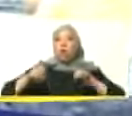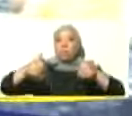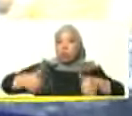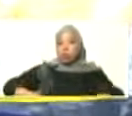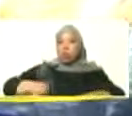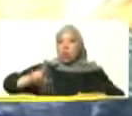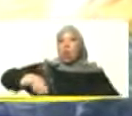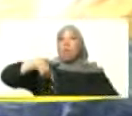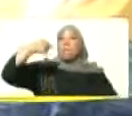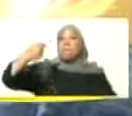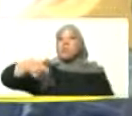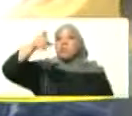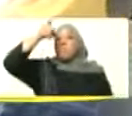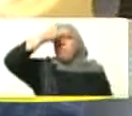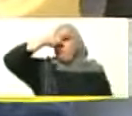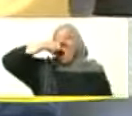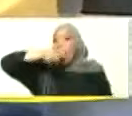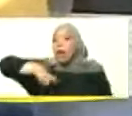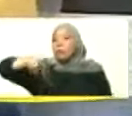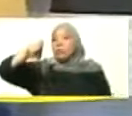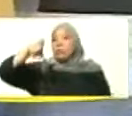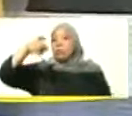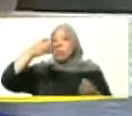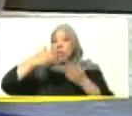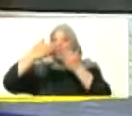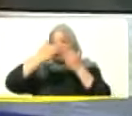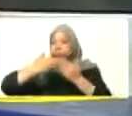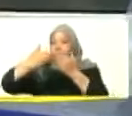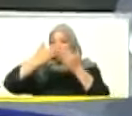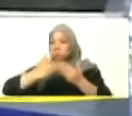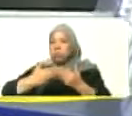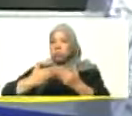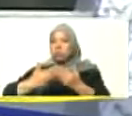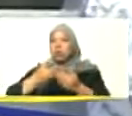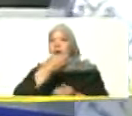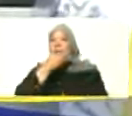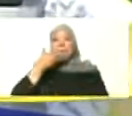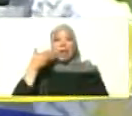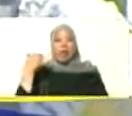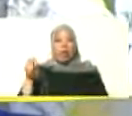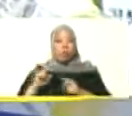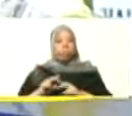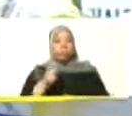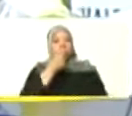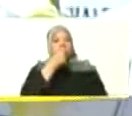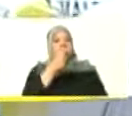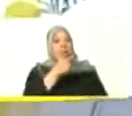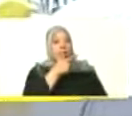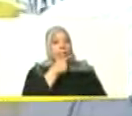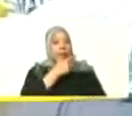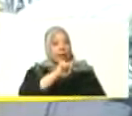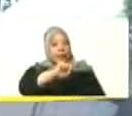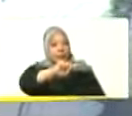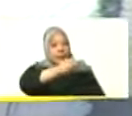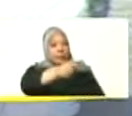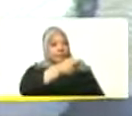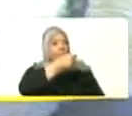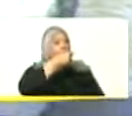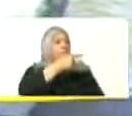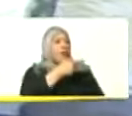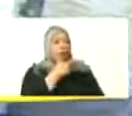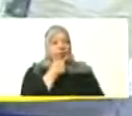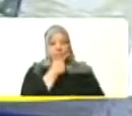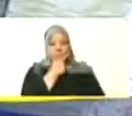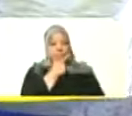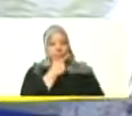el próximo año escolar, esta escuela la vamos a entregar llave en mano, mi comandante, así como usted las quiere,